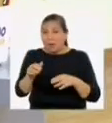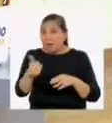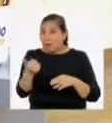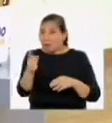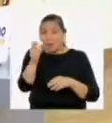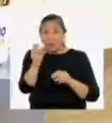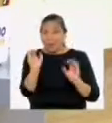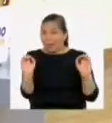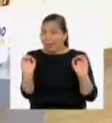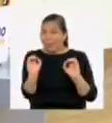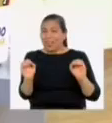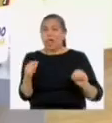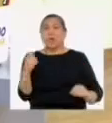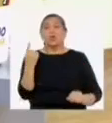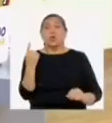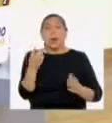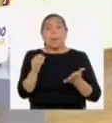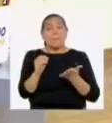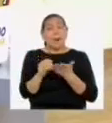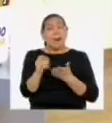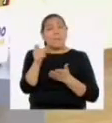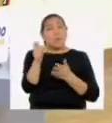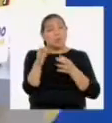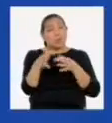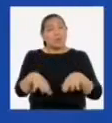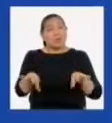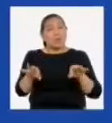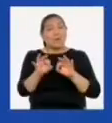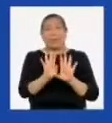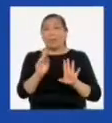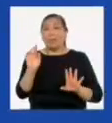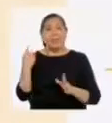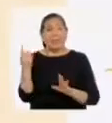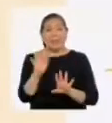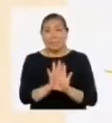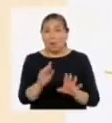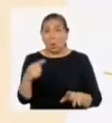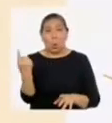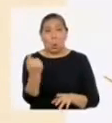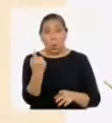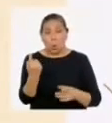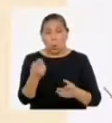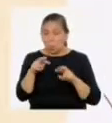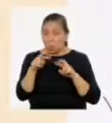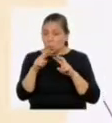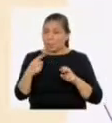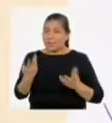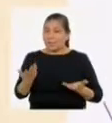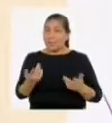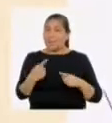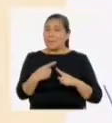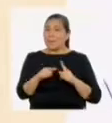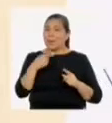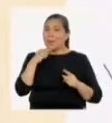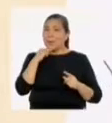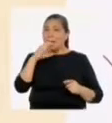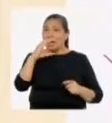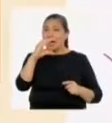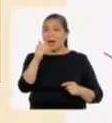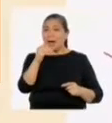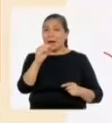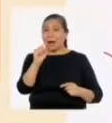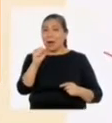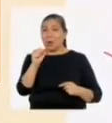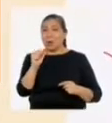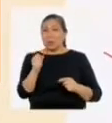cualquier otra persona, solo los más importantes personajes. Algo que me llamó mucho la atención es que la señora de Cao